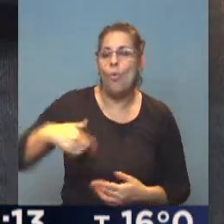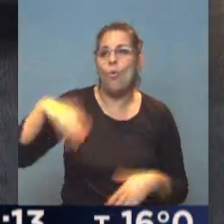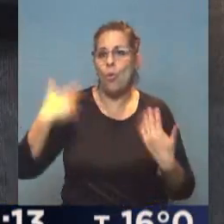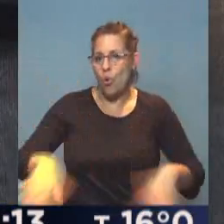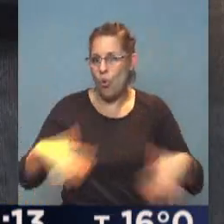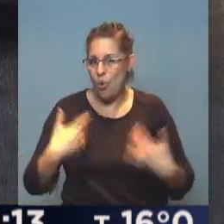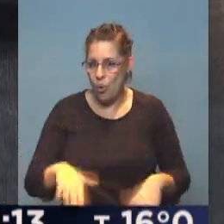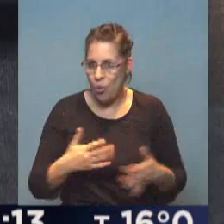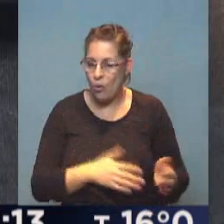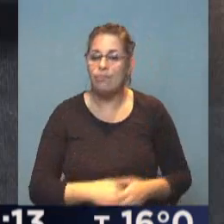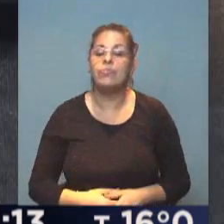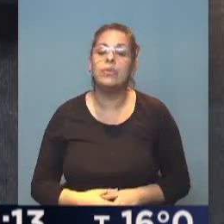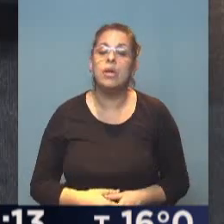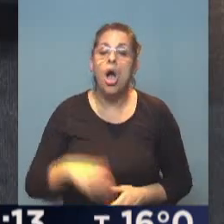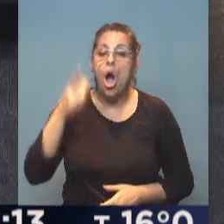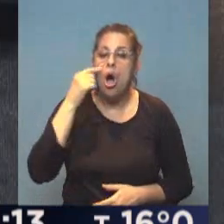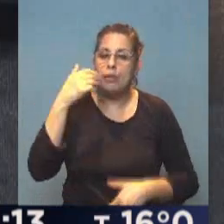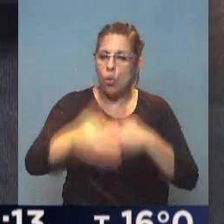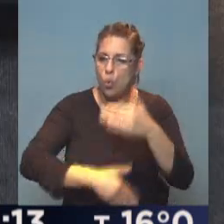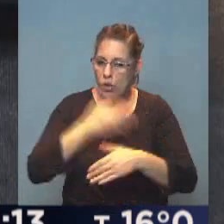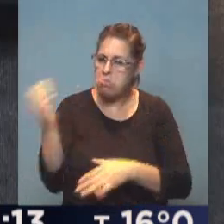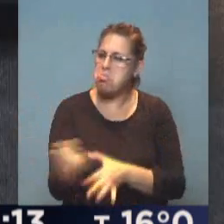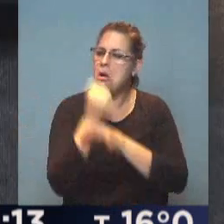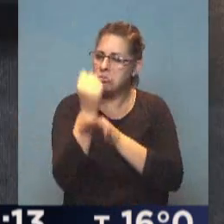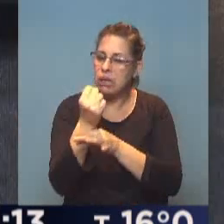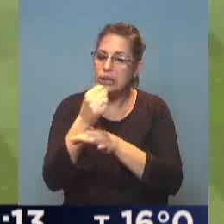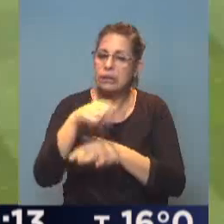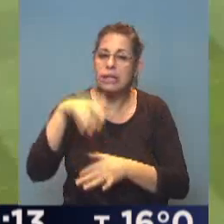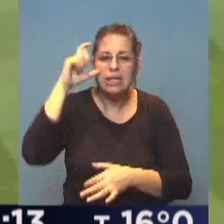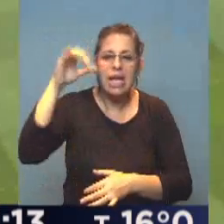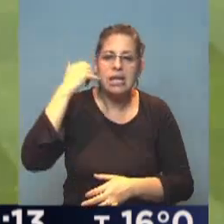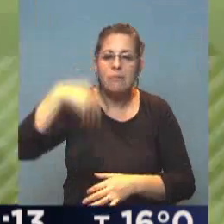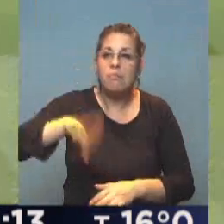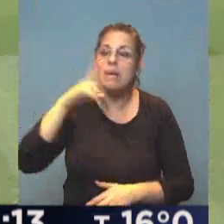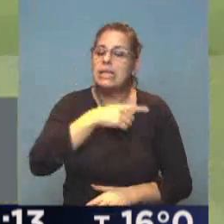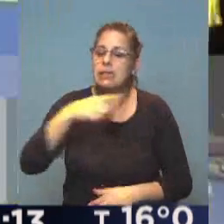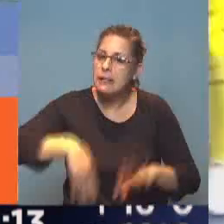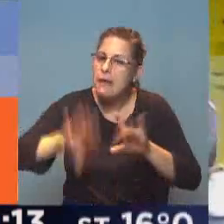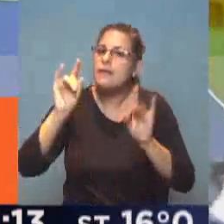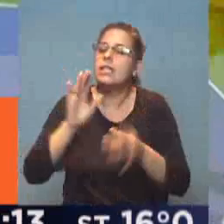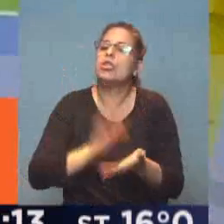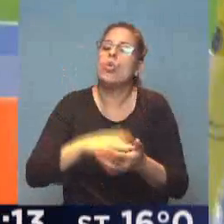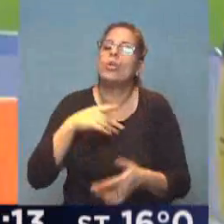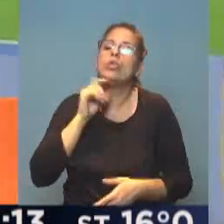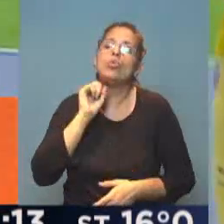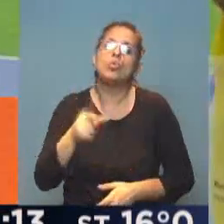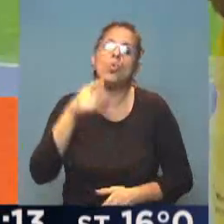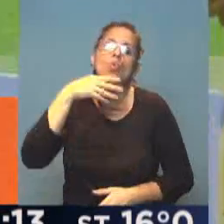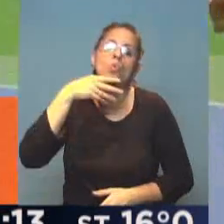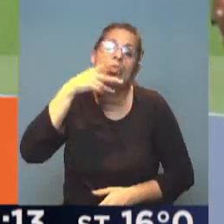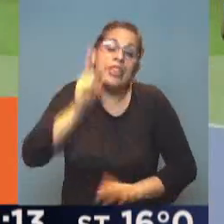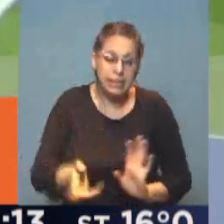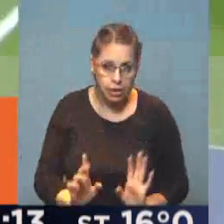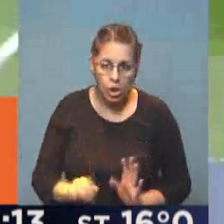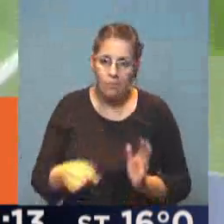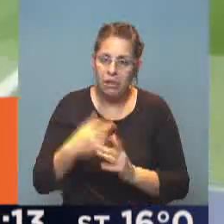la mejor manera, el gran símbolo de estas horas pasó una de las semanas más difíciles en cuanto a la decisión. Por lo visto, mucho no le